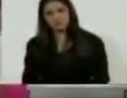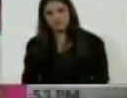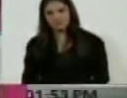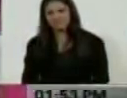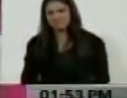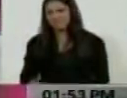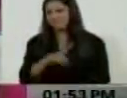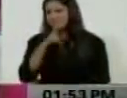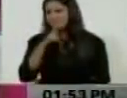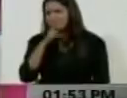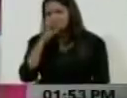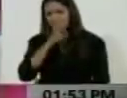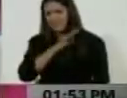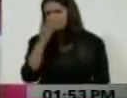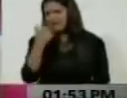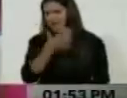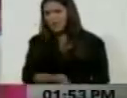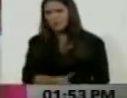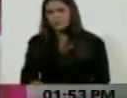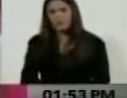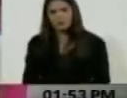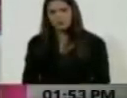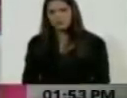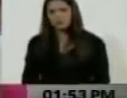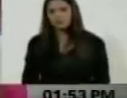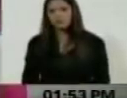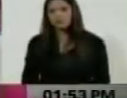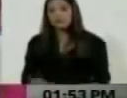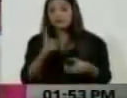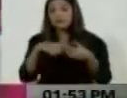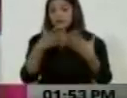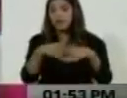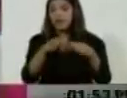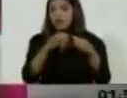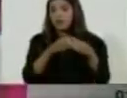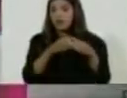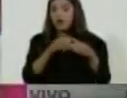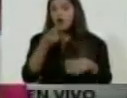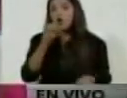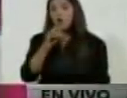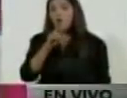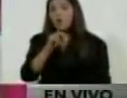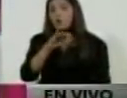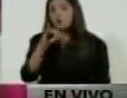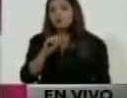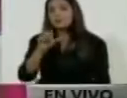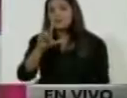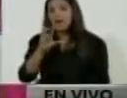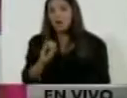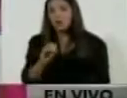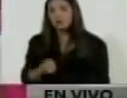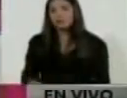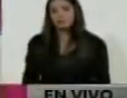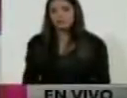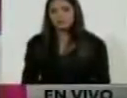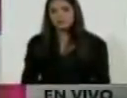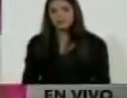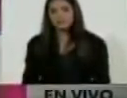asqueroso que formaba parte de los círculos íntimos de Gonzalo Barrios en aquella época.